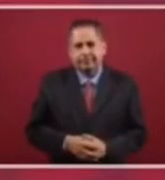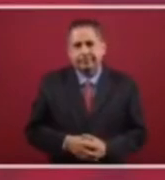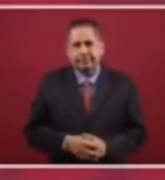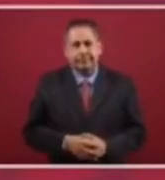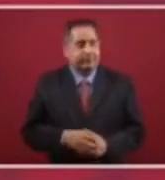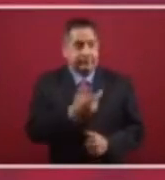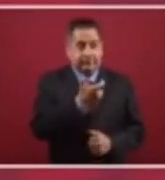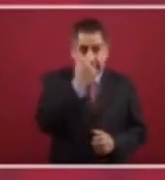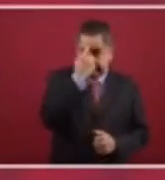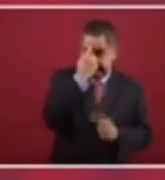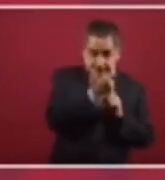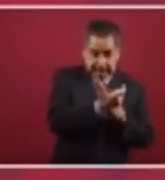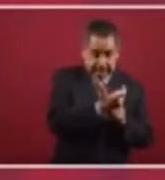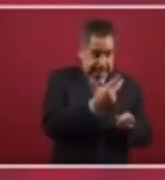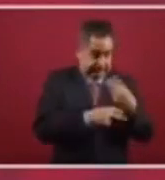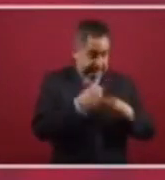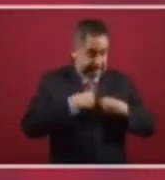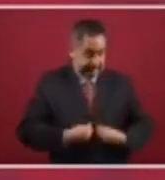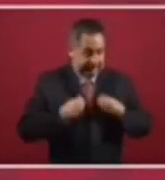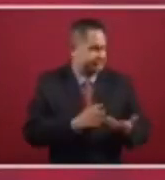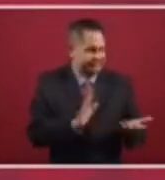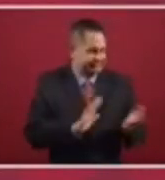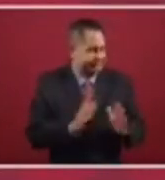Dinero no es la vida.